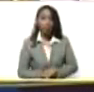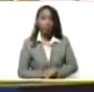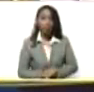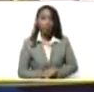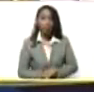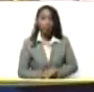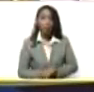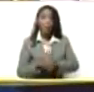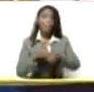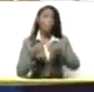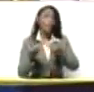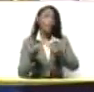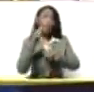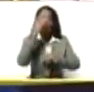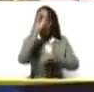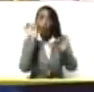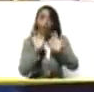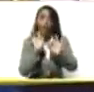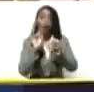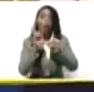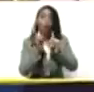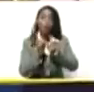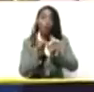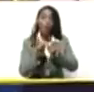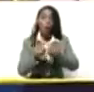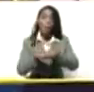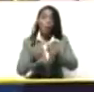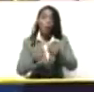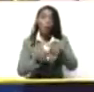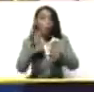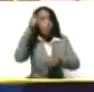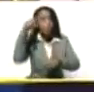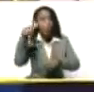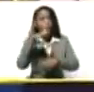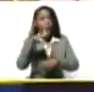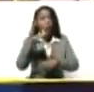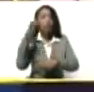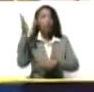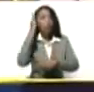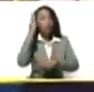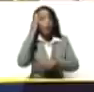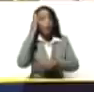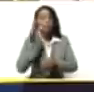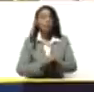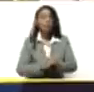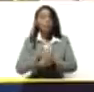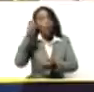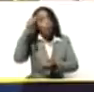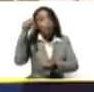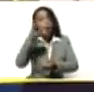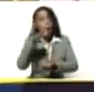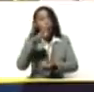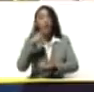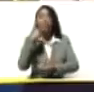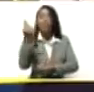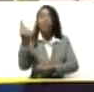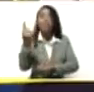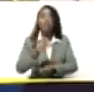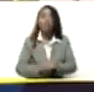pero sin lugar a dudas se han deteriorado y el pueblo lo sabe y el pueblo lo dice